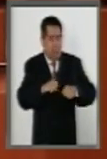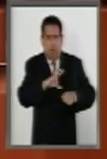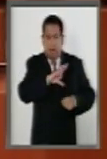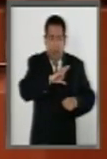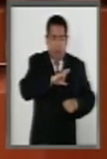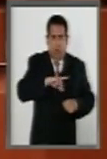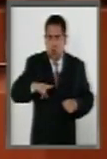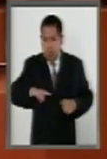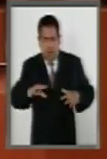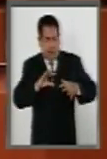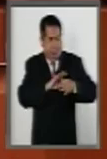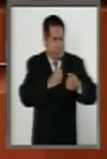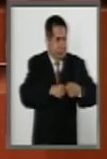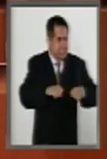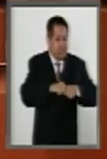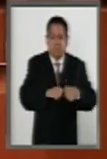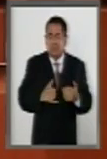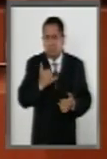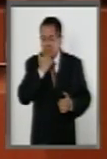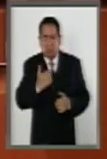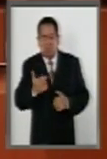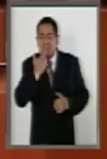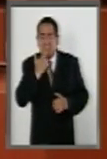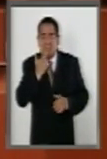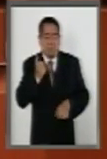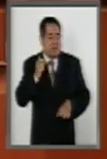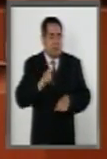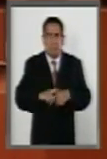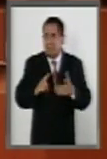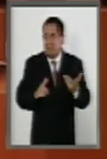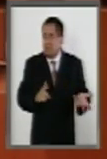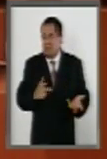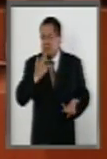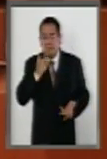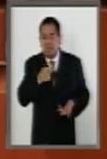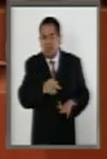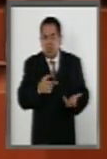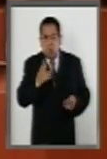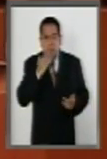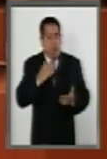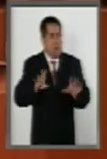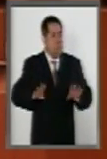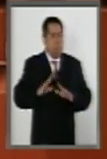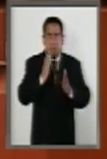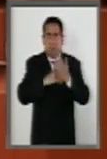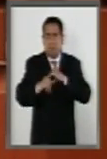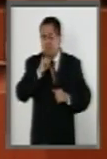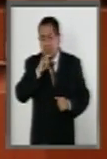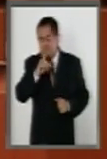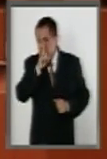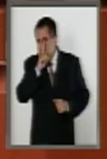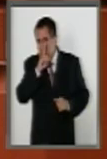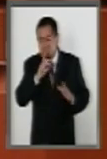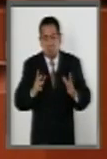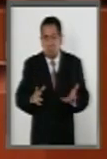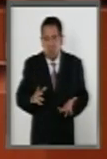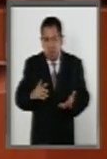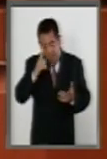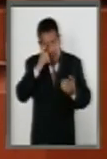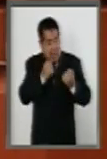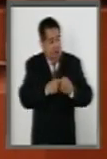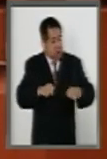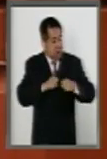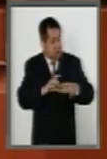público-privadas demuestran su inutilidad y sus desventajas en la actuación de la